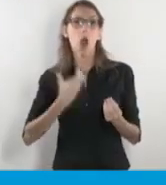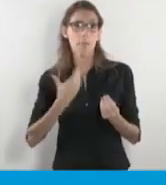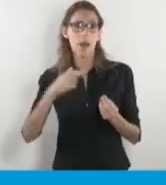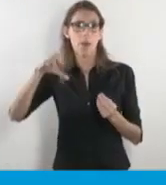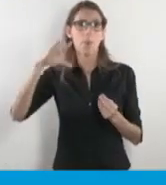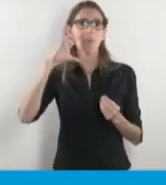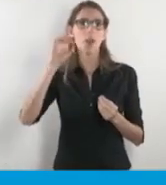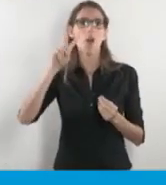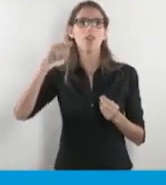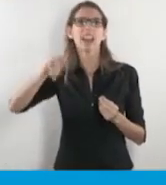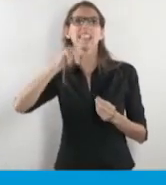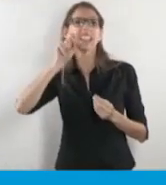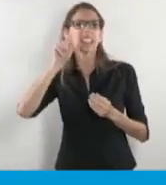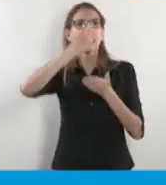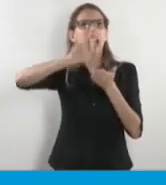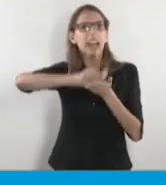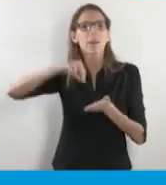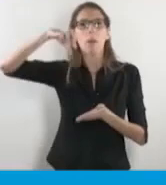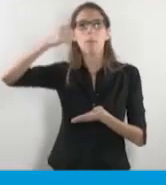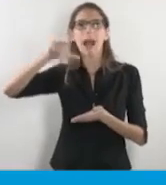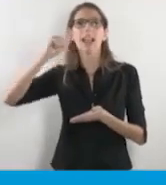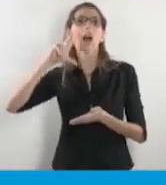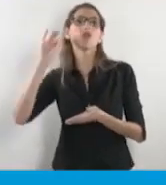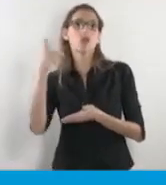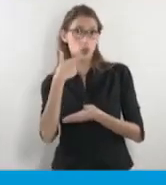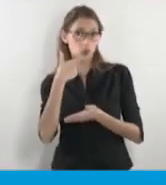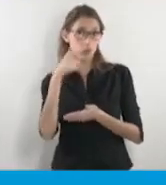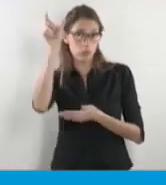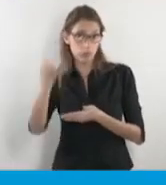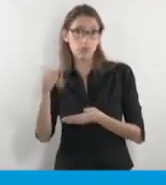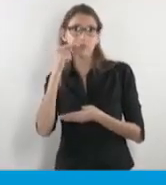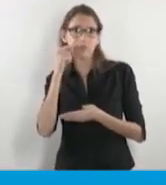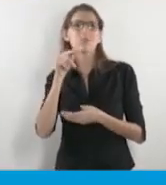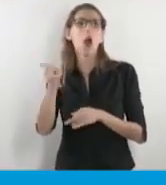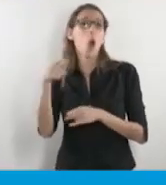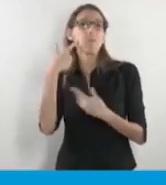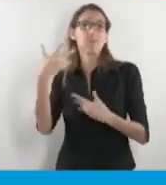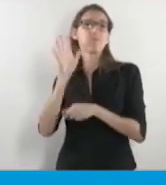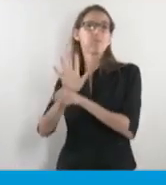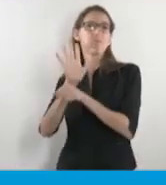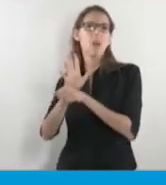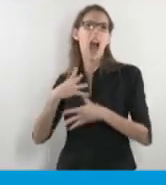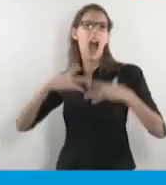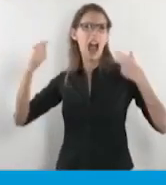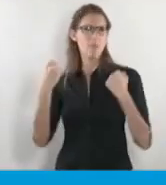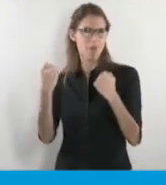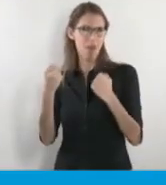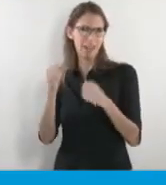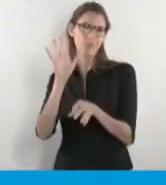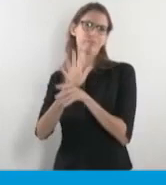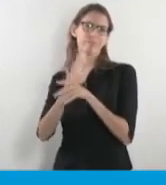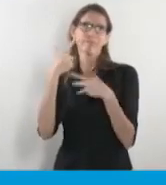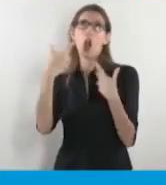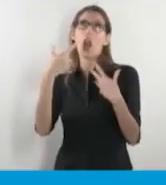de pedro bonifacio palacios más conocido como el más fuerte ese fue uno de sus seudónimos